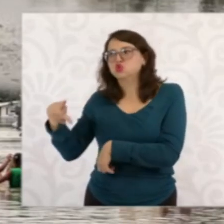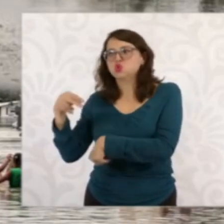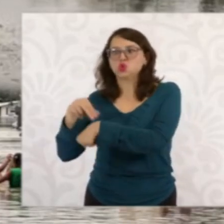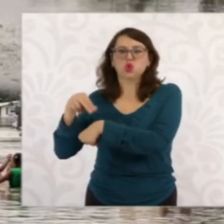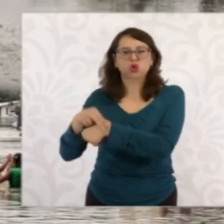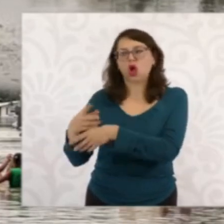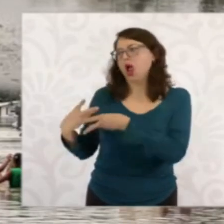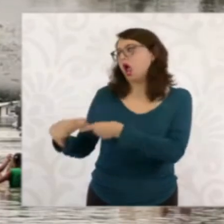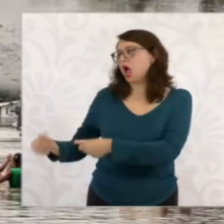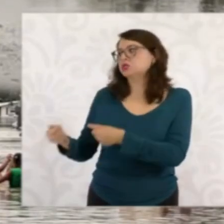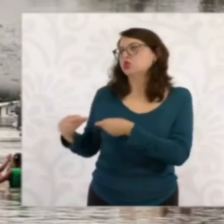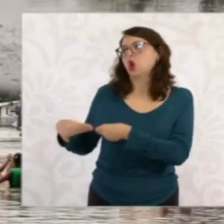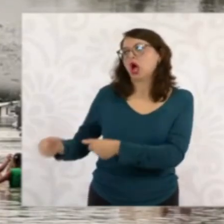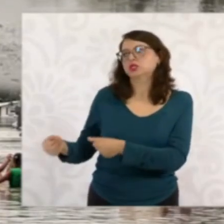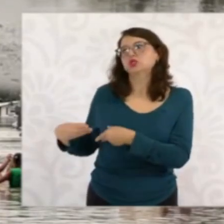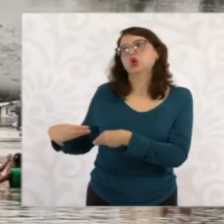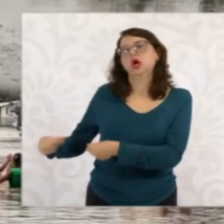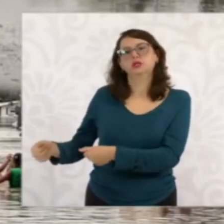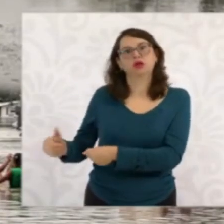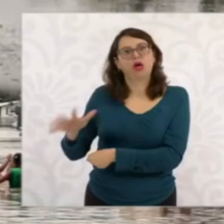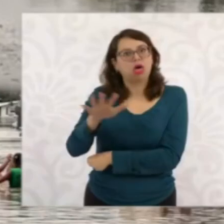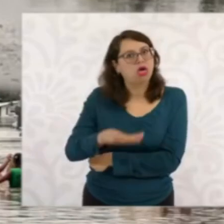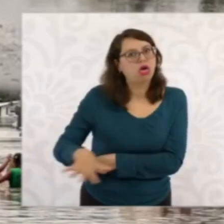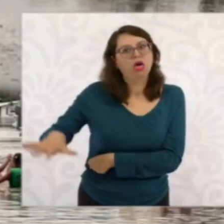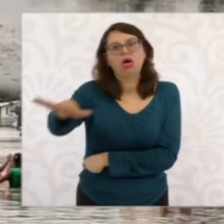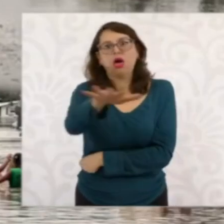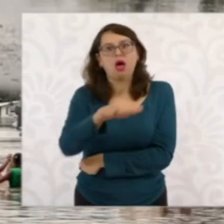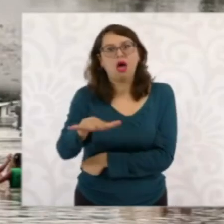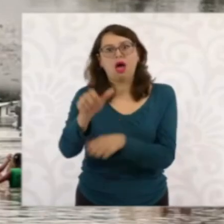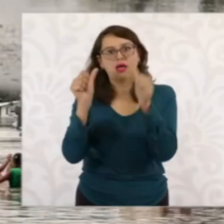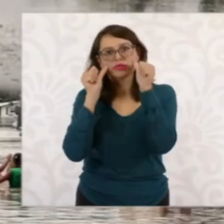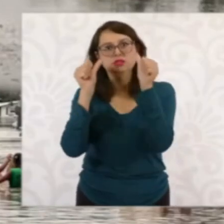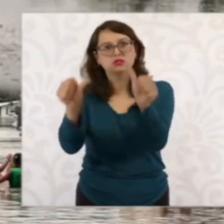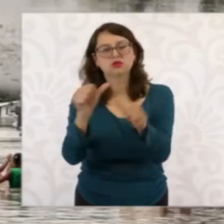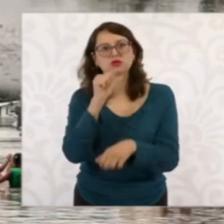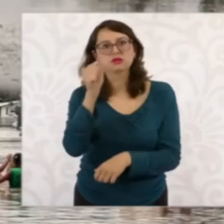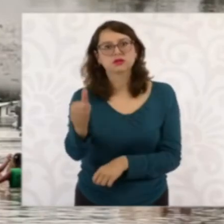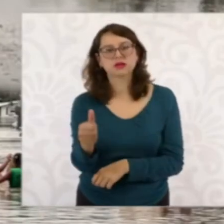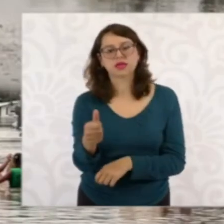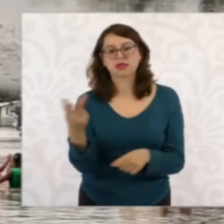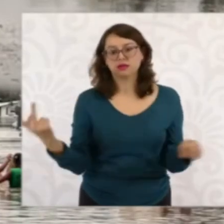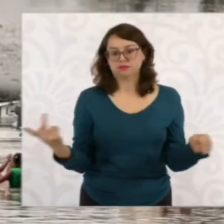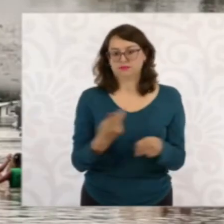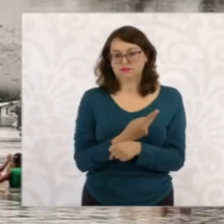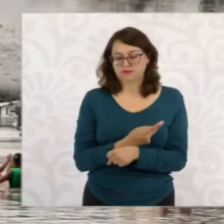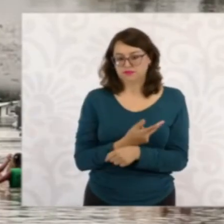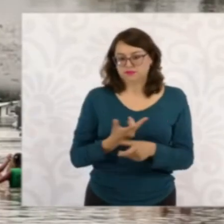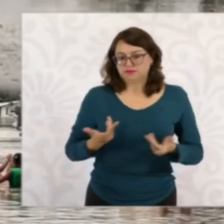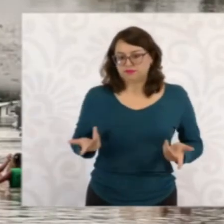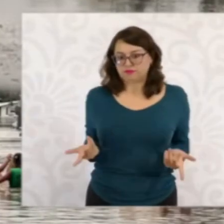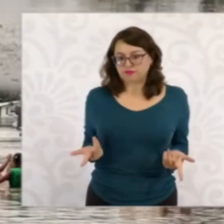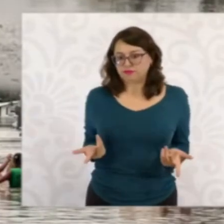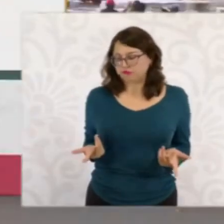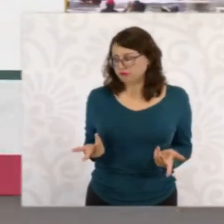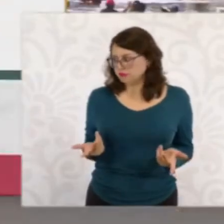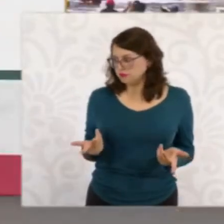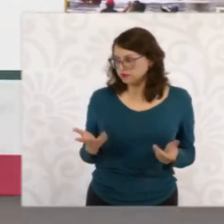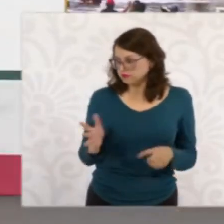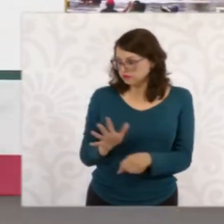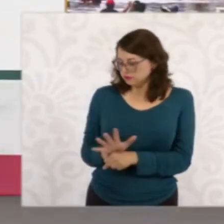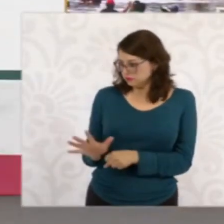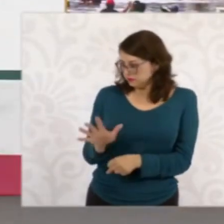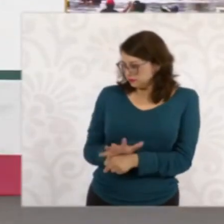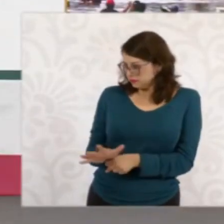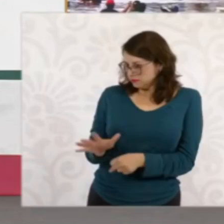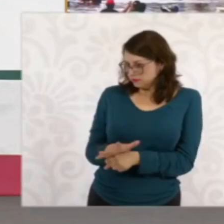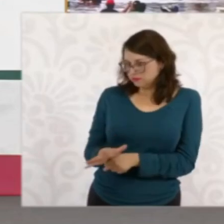el dinero, porque como venía del fideicomiso y no se factura igual, digamos, como el presupuesto, no tiene la misma transparencia que el presupuesto, pues se lo